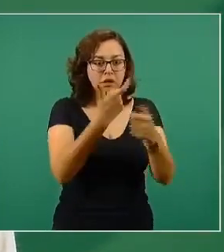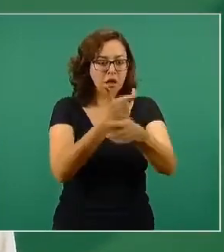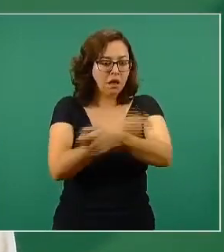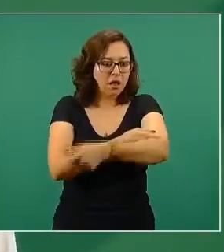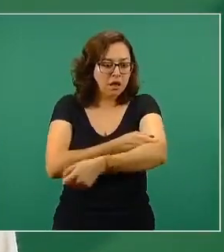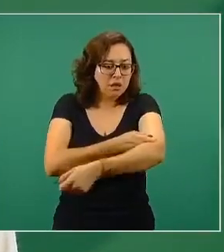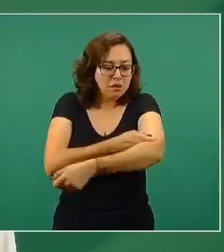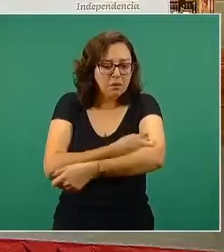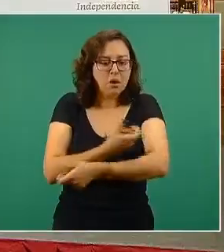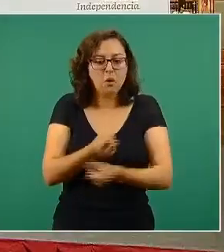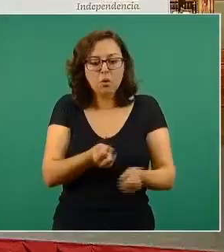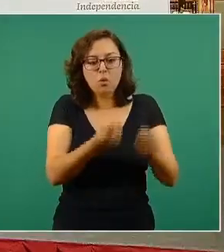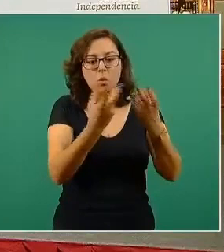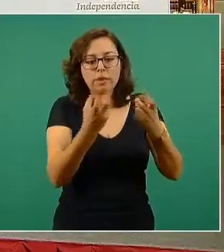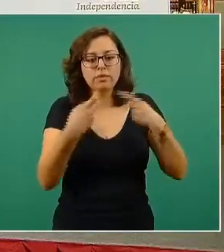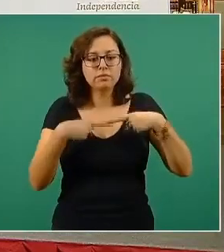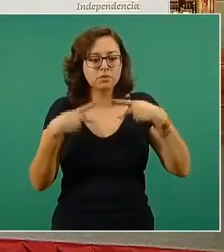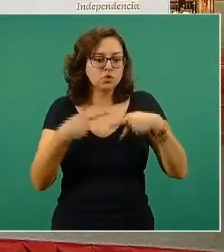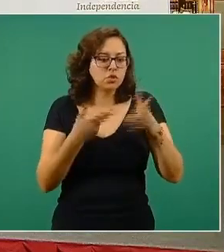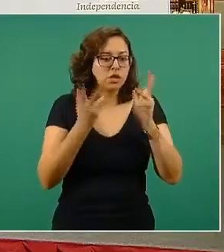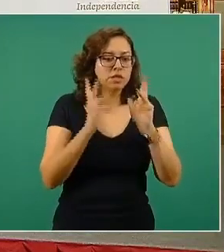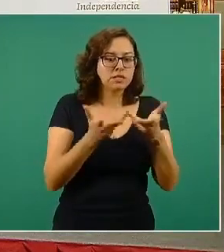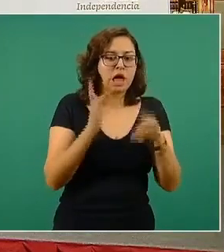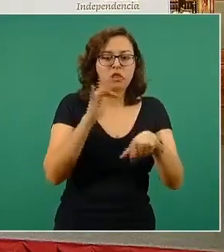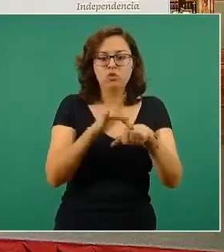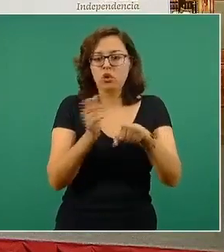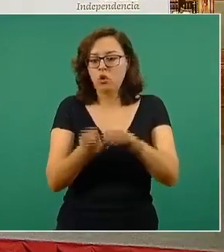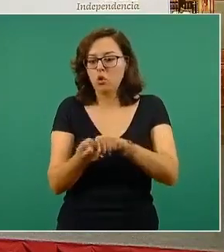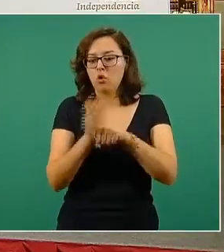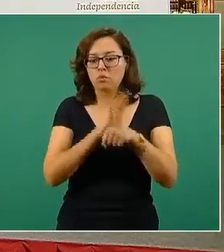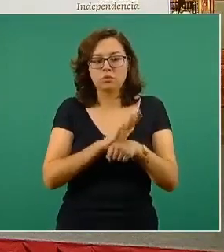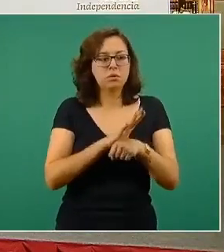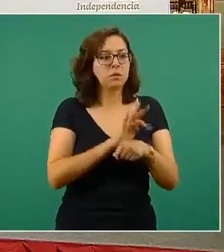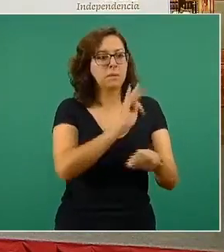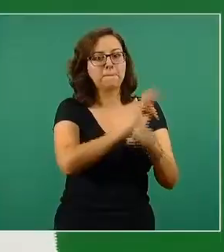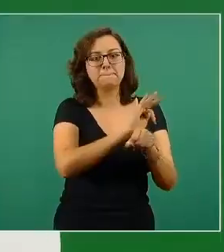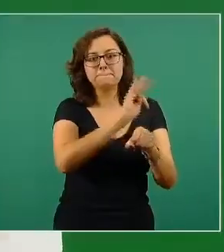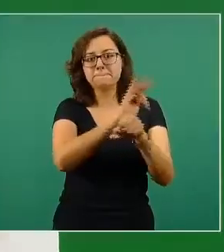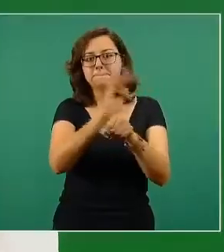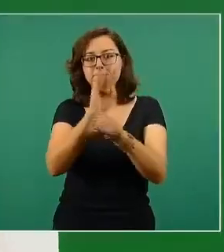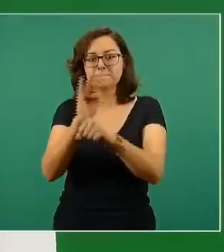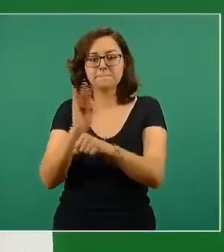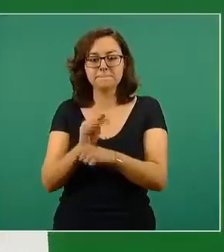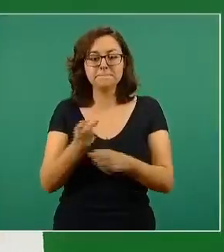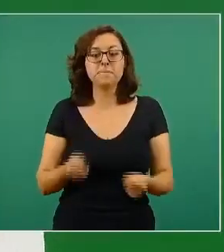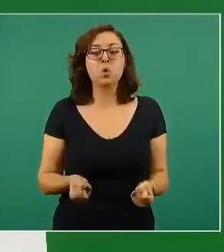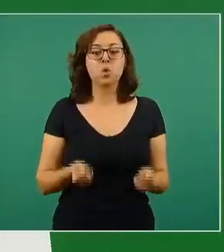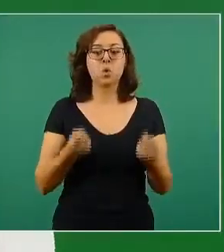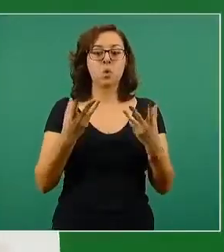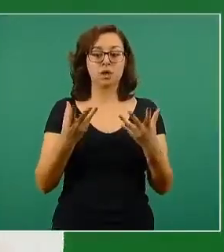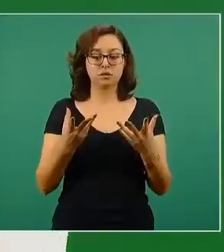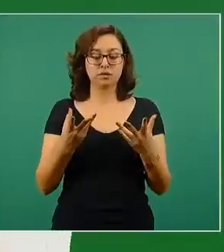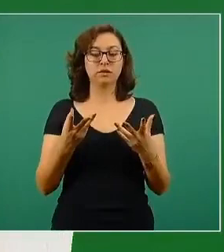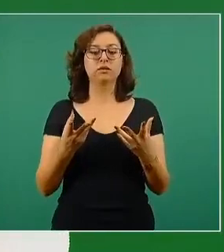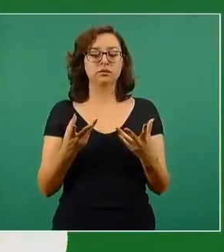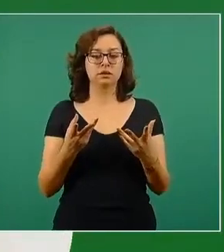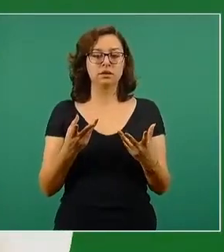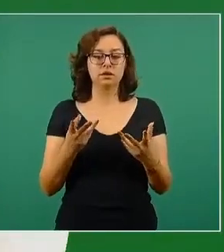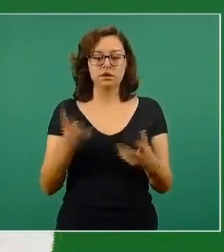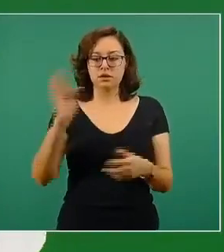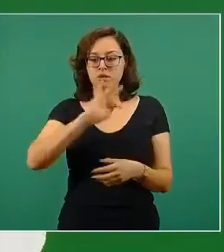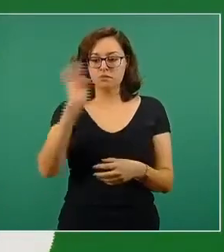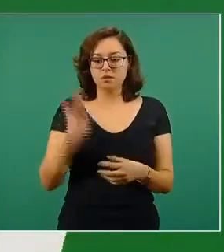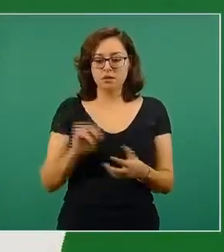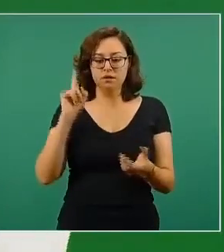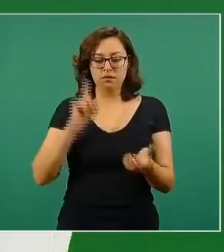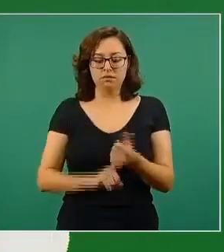de cero prevalencia, que es una encuesta en la que por medio de la detección de anticuerpos en la sangre se puede conocer qué